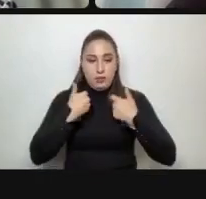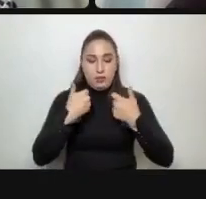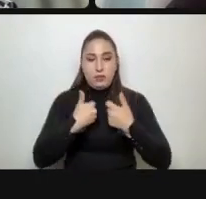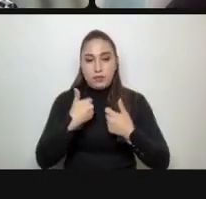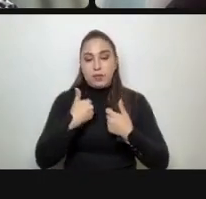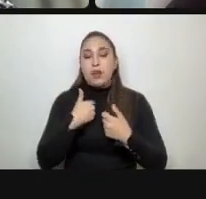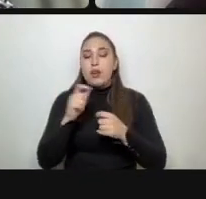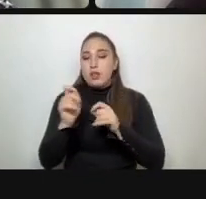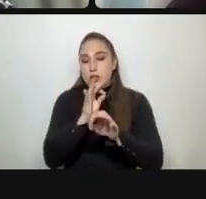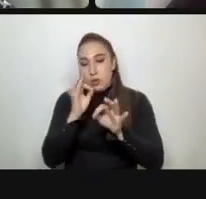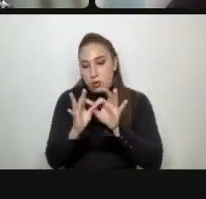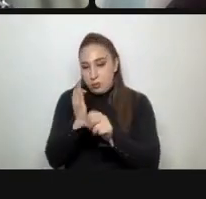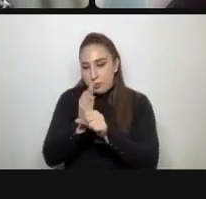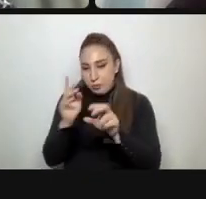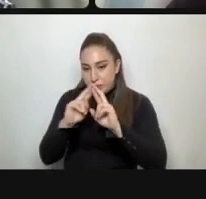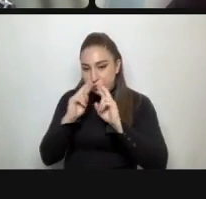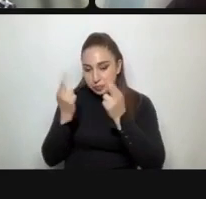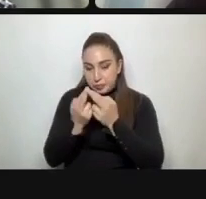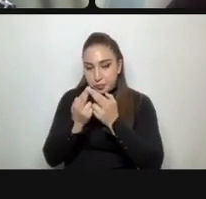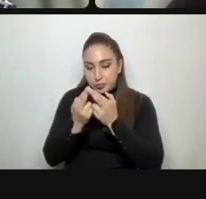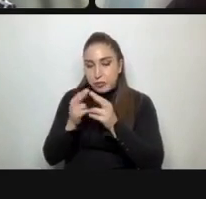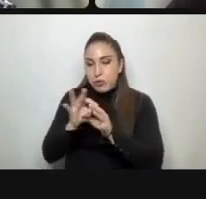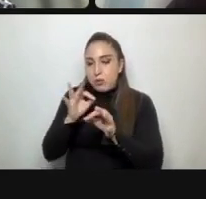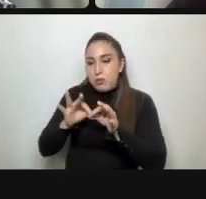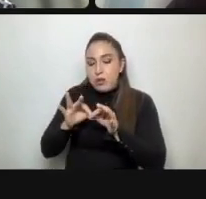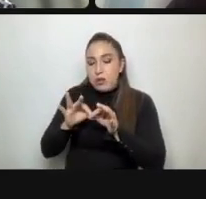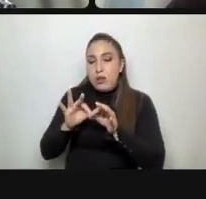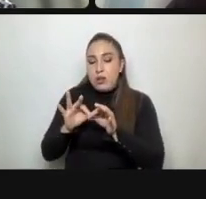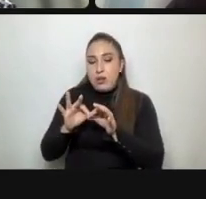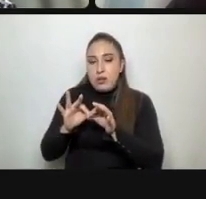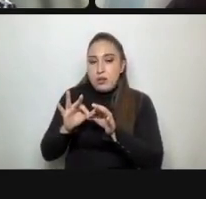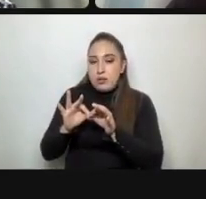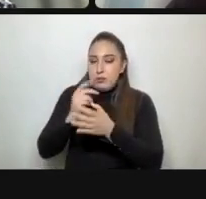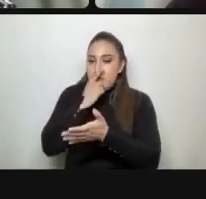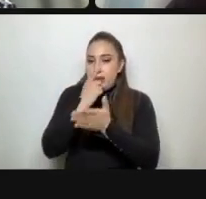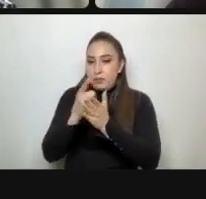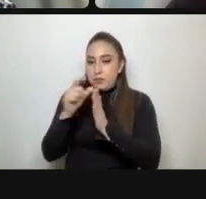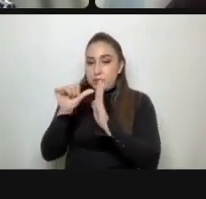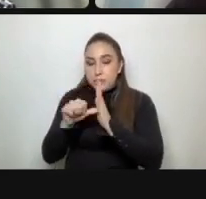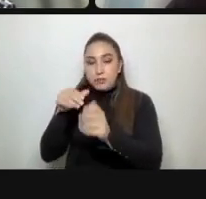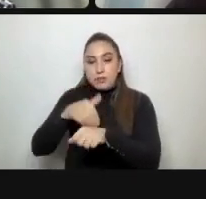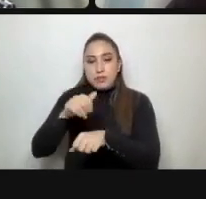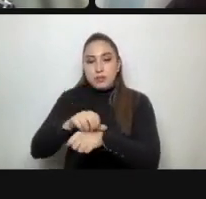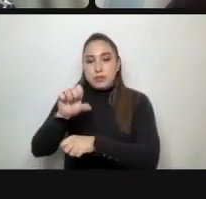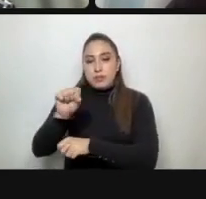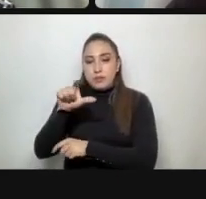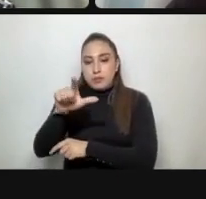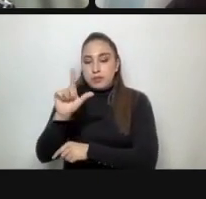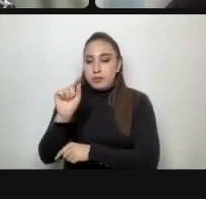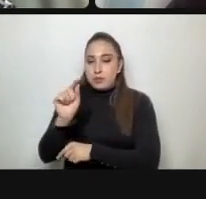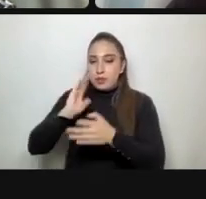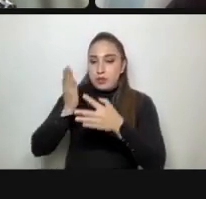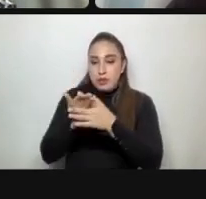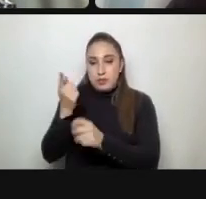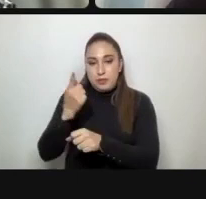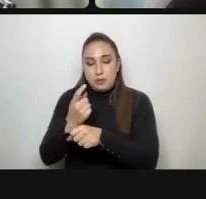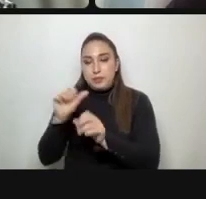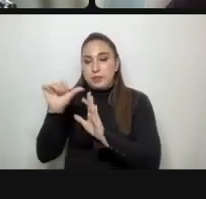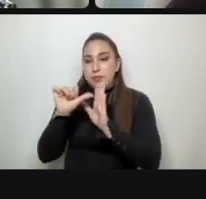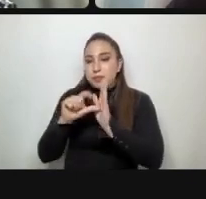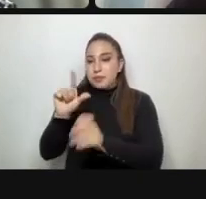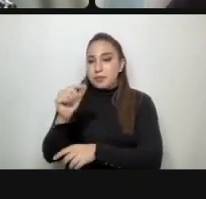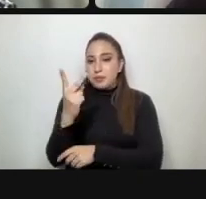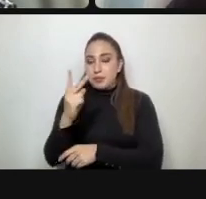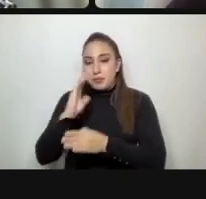con fundamento en lo establecido a los artículos 67, 70, fracción primera, 72,